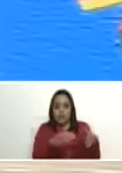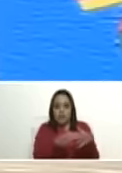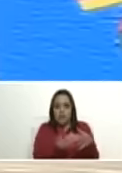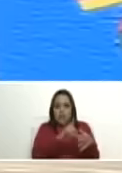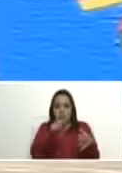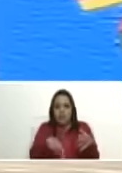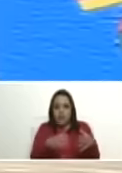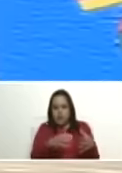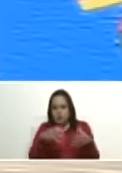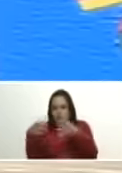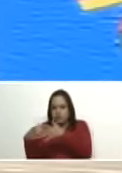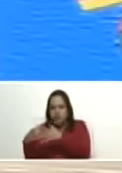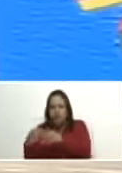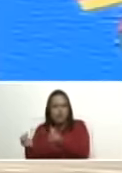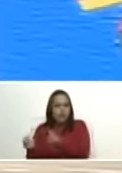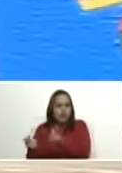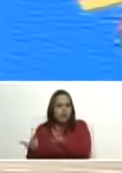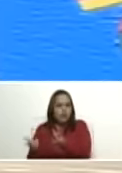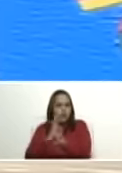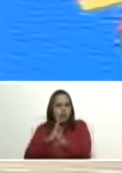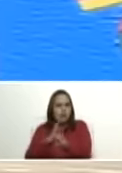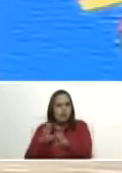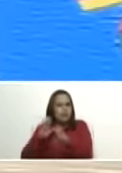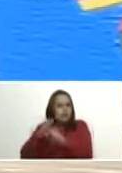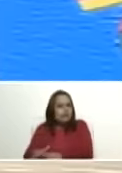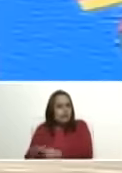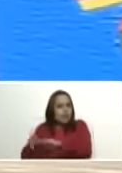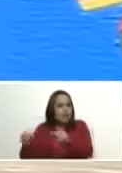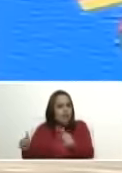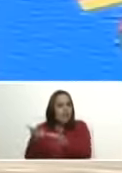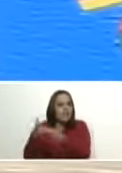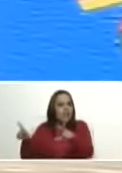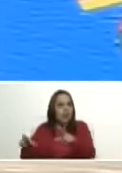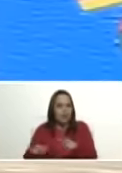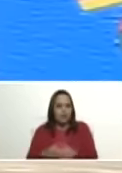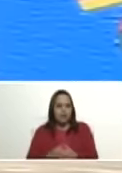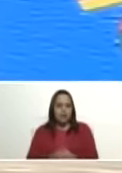y la también oligarquía terrateniente liberal.